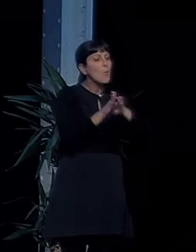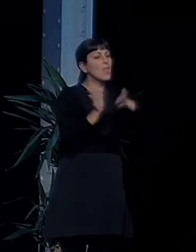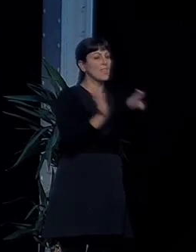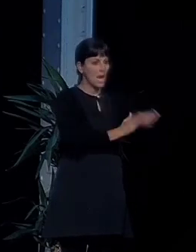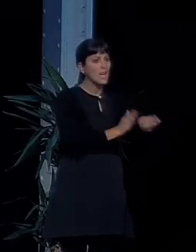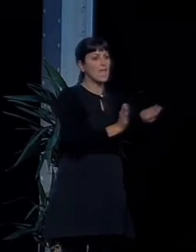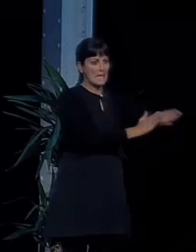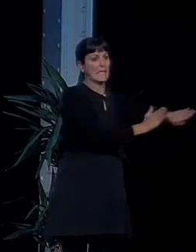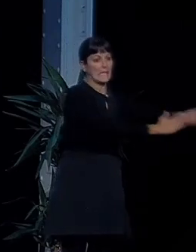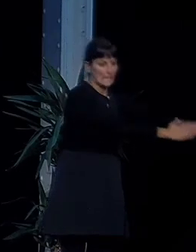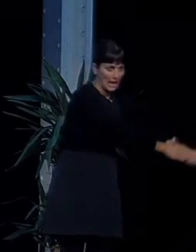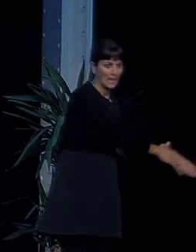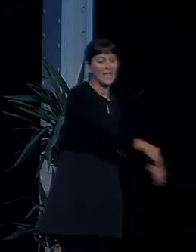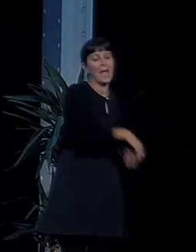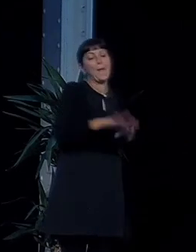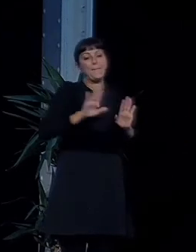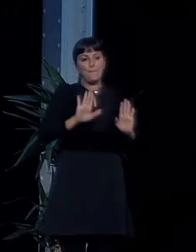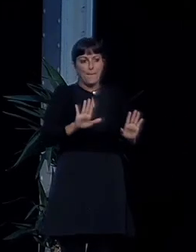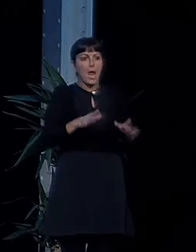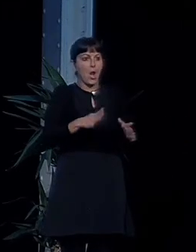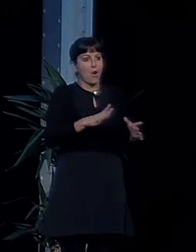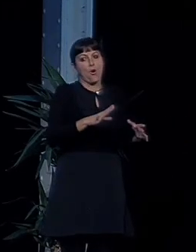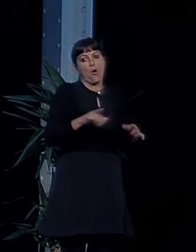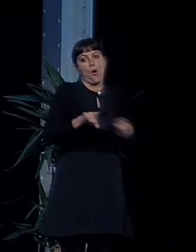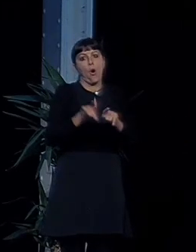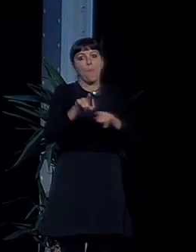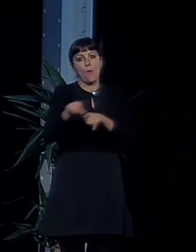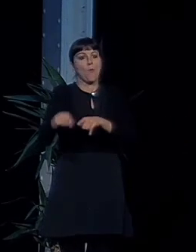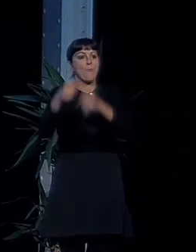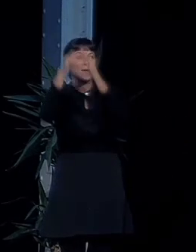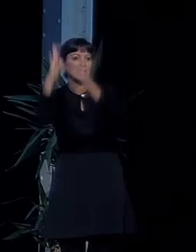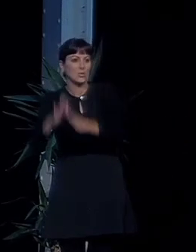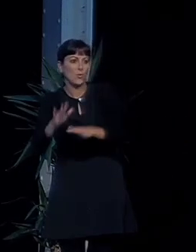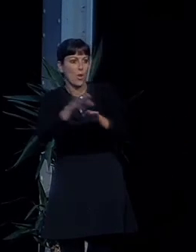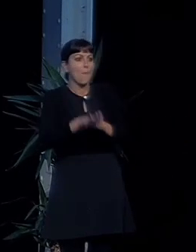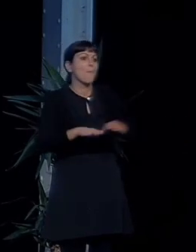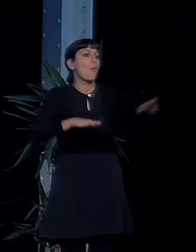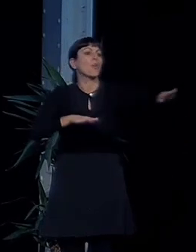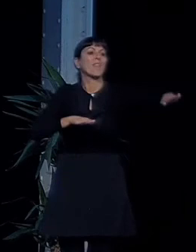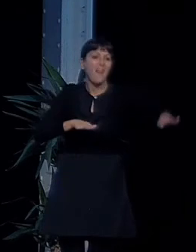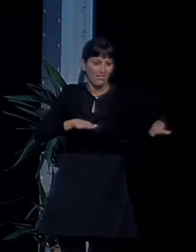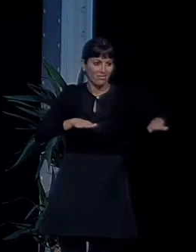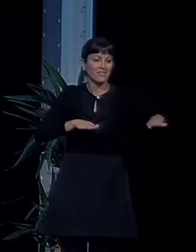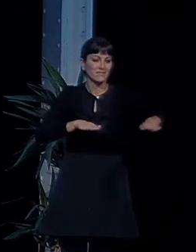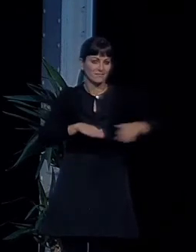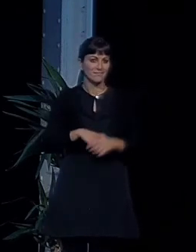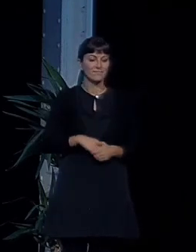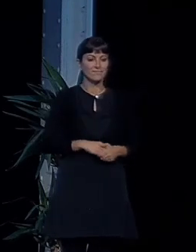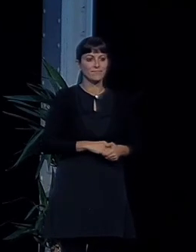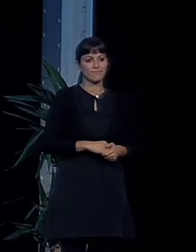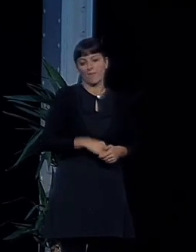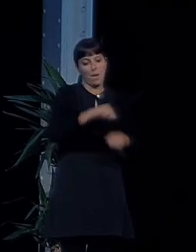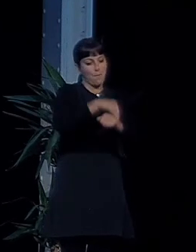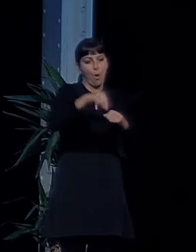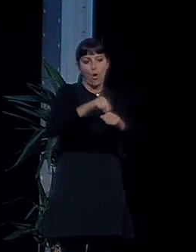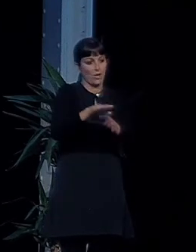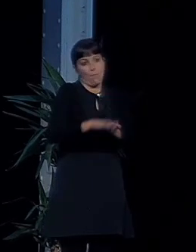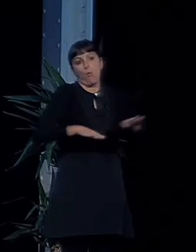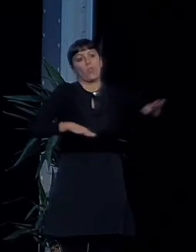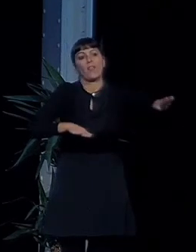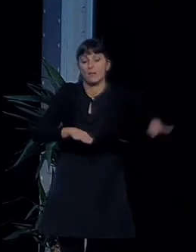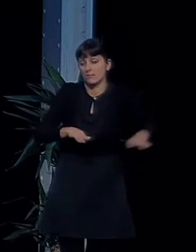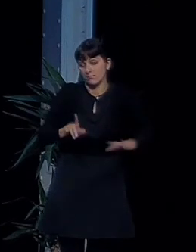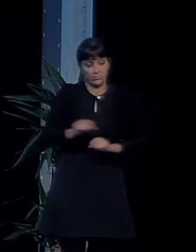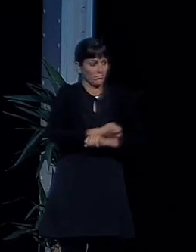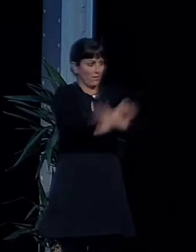por delante de cualquier proceso que se esté produciendo en la institución. O sea, sí. Y por delante cualquier partido político. Hombre, eso es, bueno, evidente. Eso, obvio.